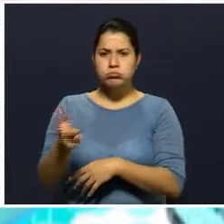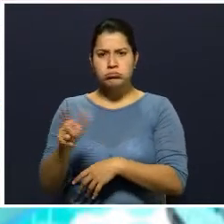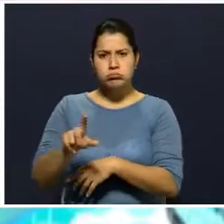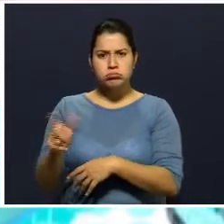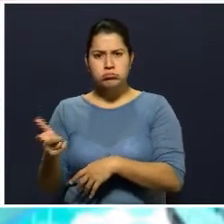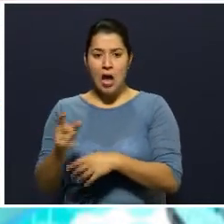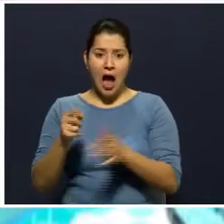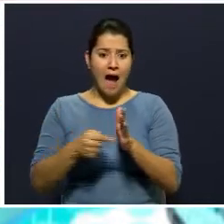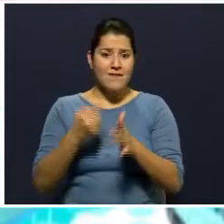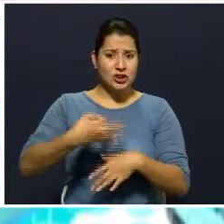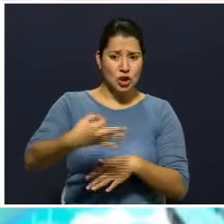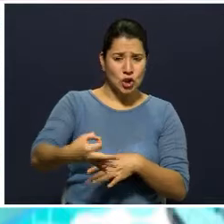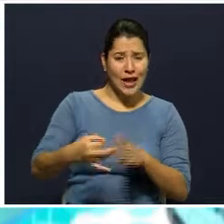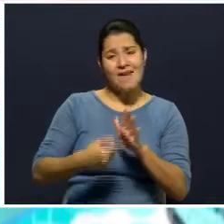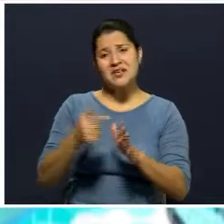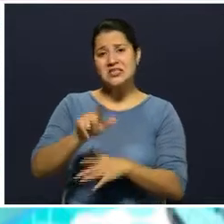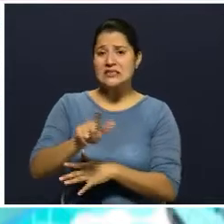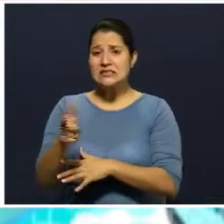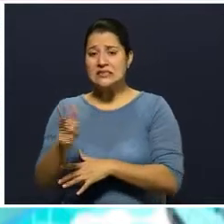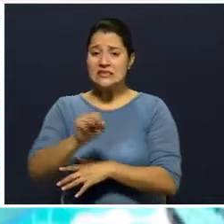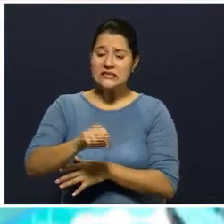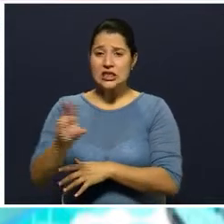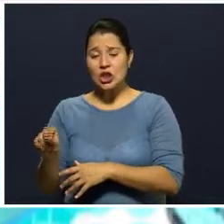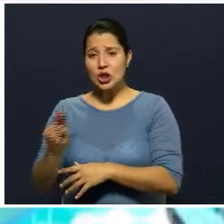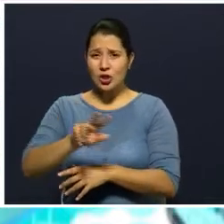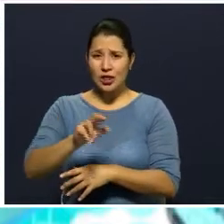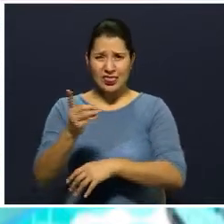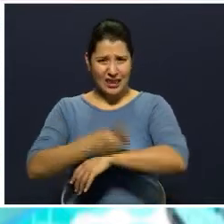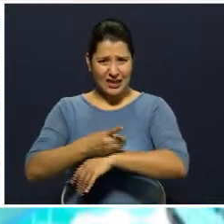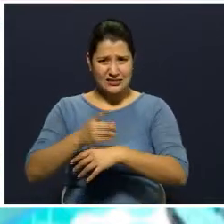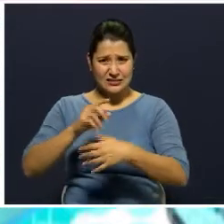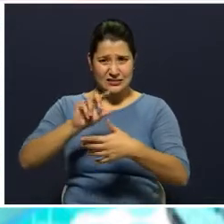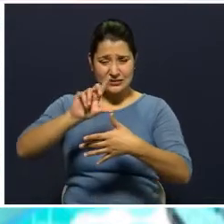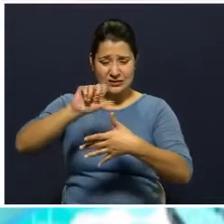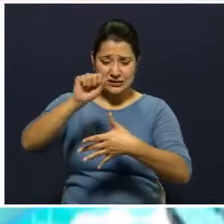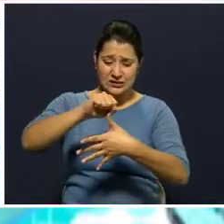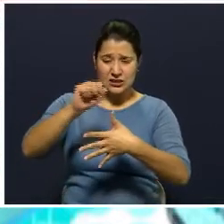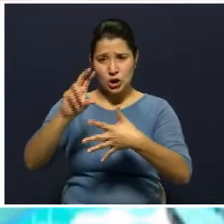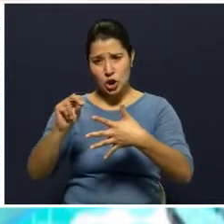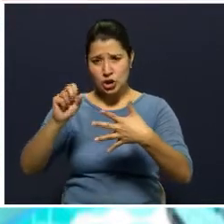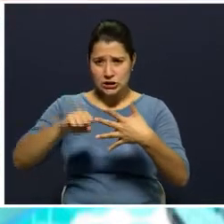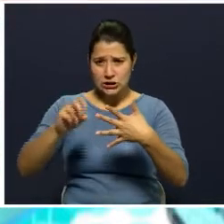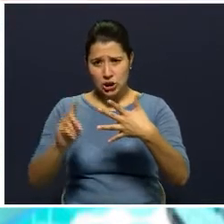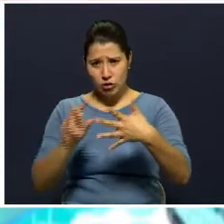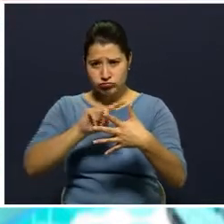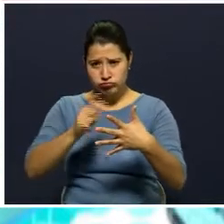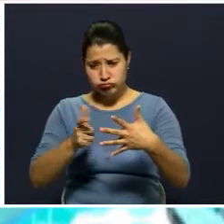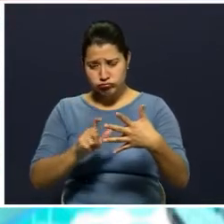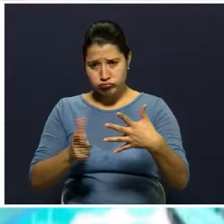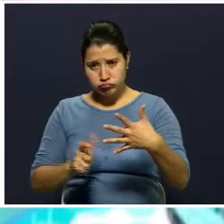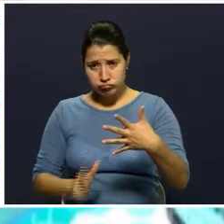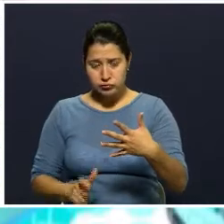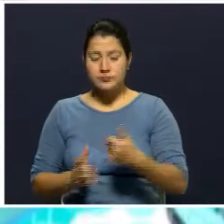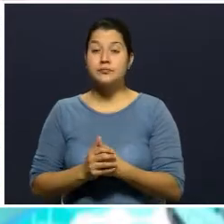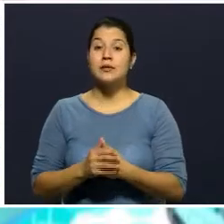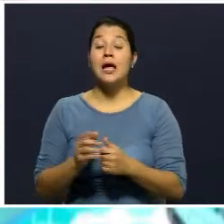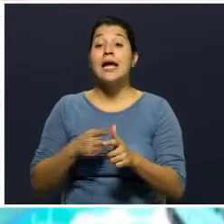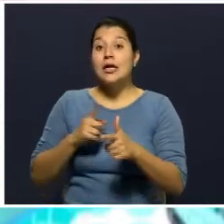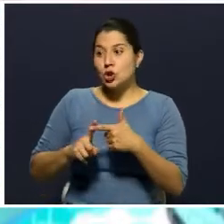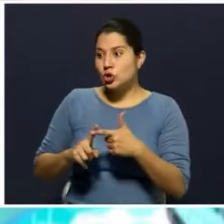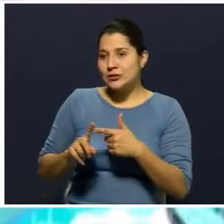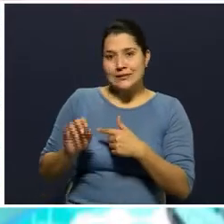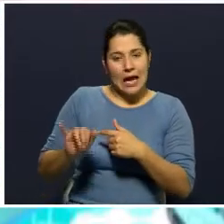los días de manera virtual, y de ahí emanó un plan de atención de la emergencia sanitaria para el sistema penitenciario. Y ahí se han